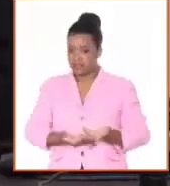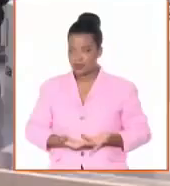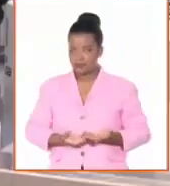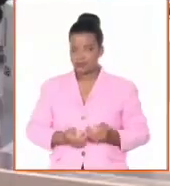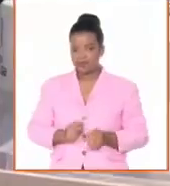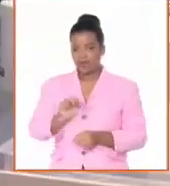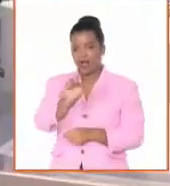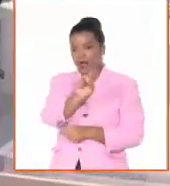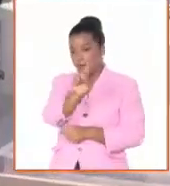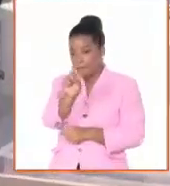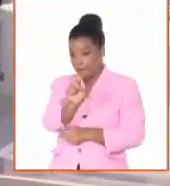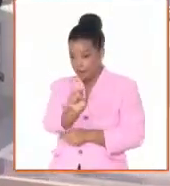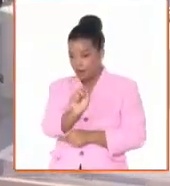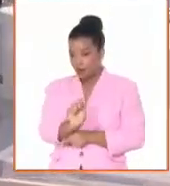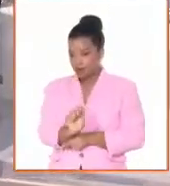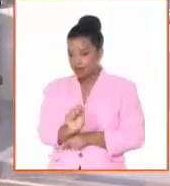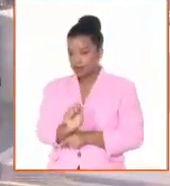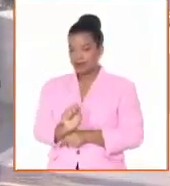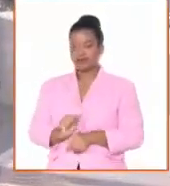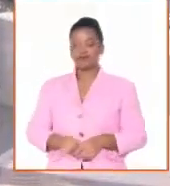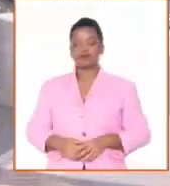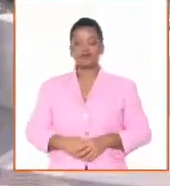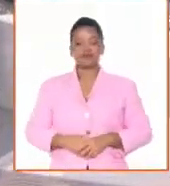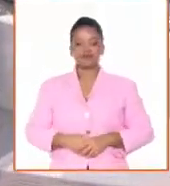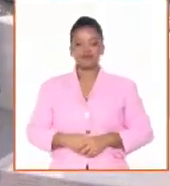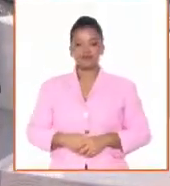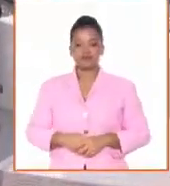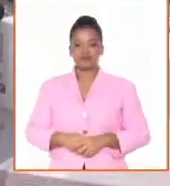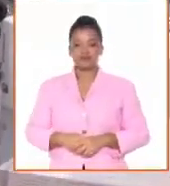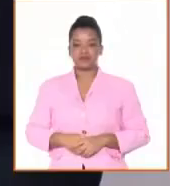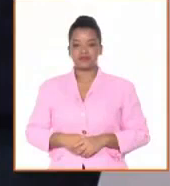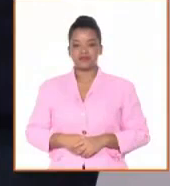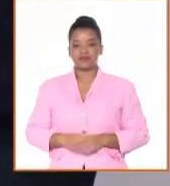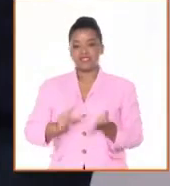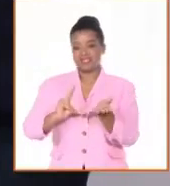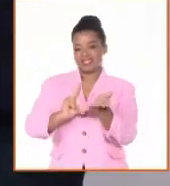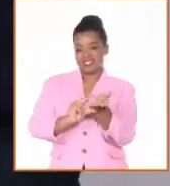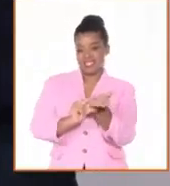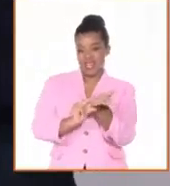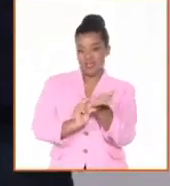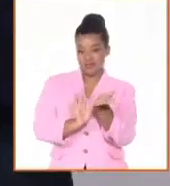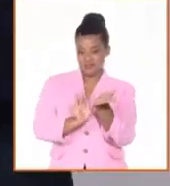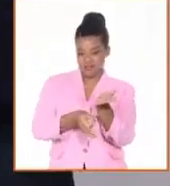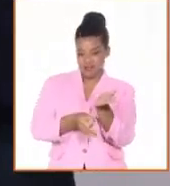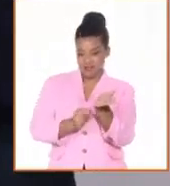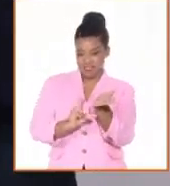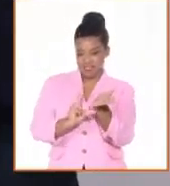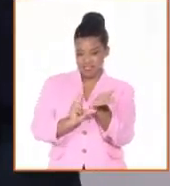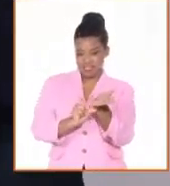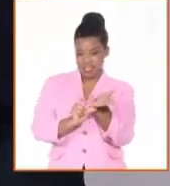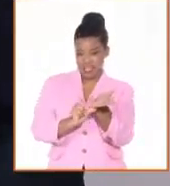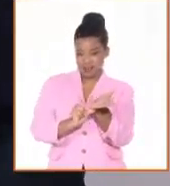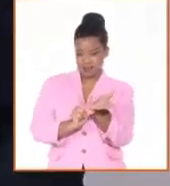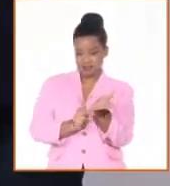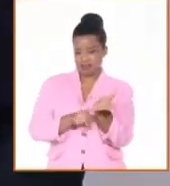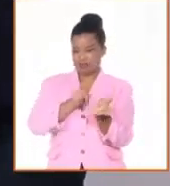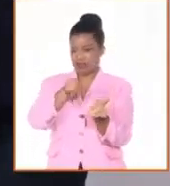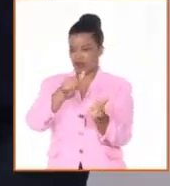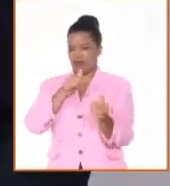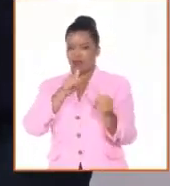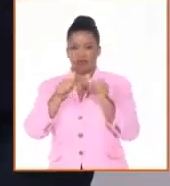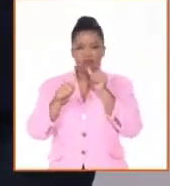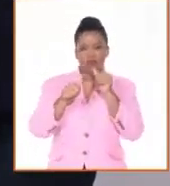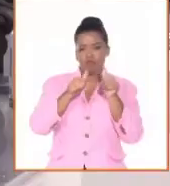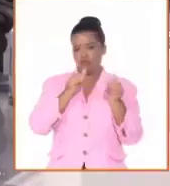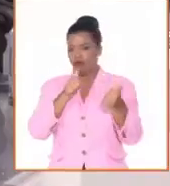Francisco que tiene que ver con el tema de los sellos digitales se convirtió en un terrible dilema a finales del año pasado del tema